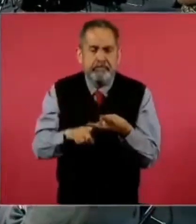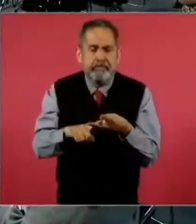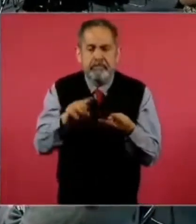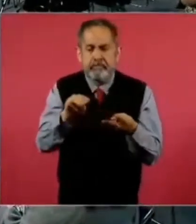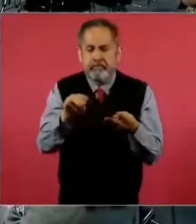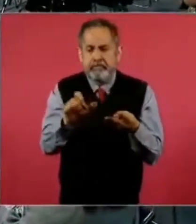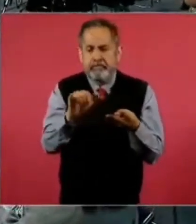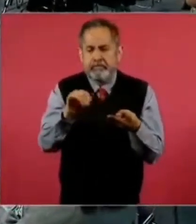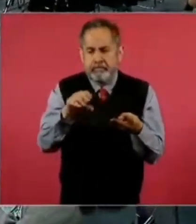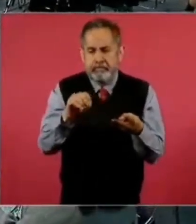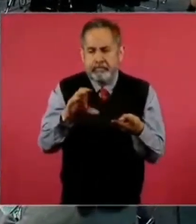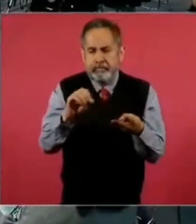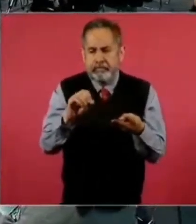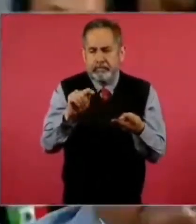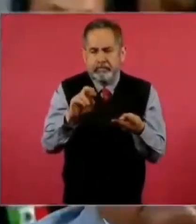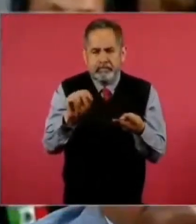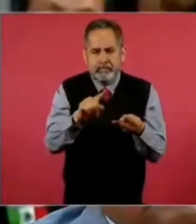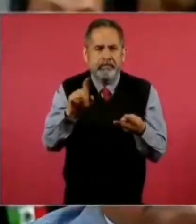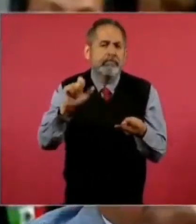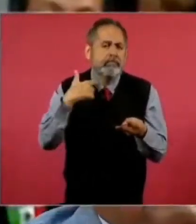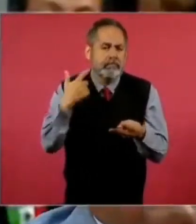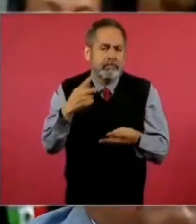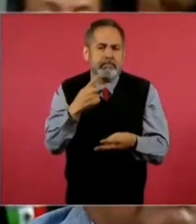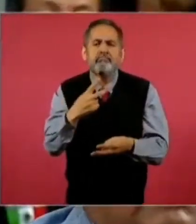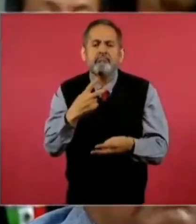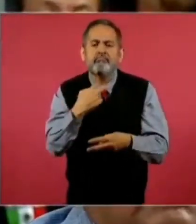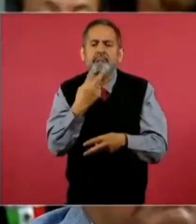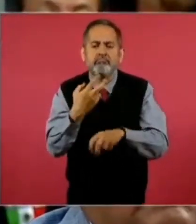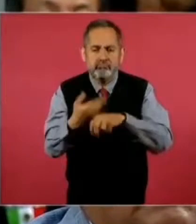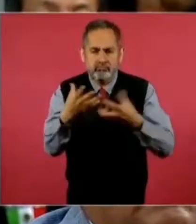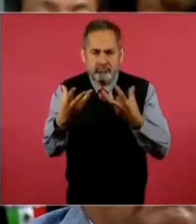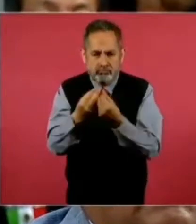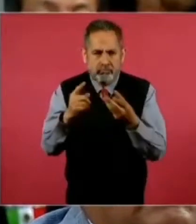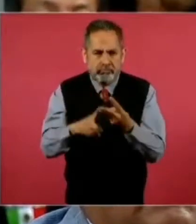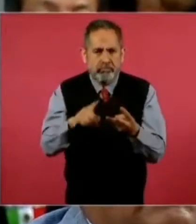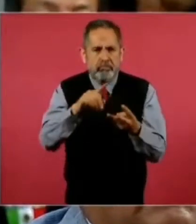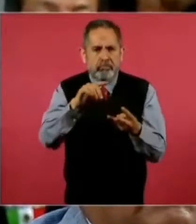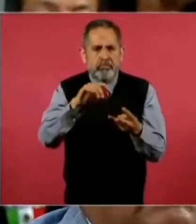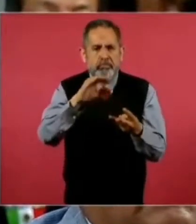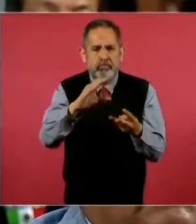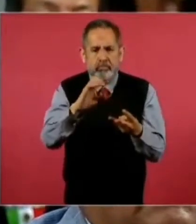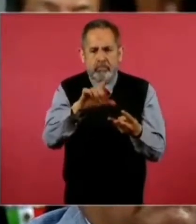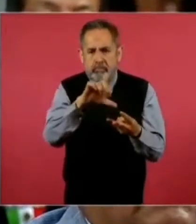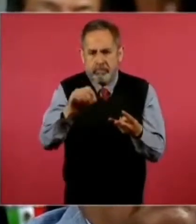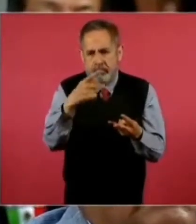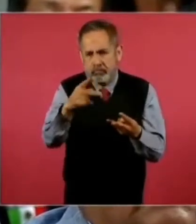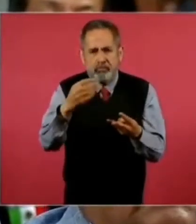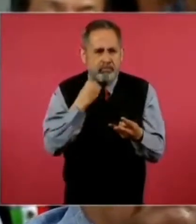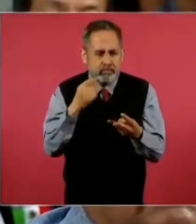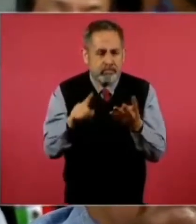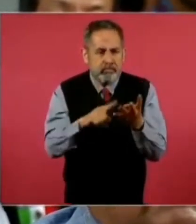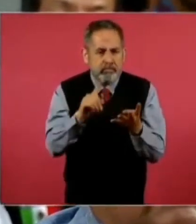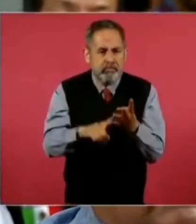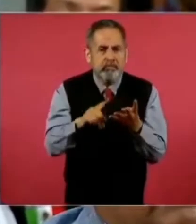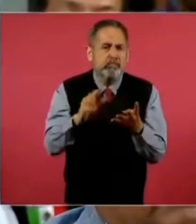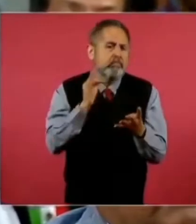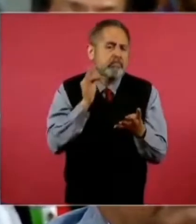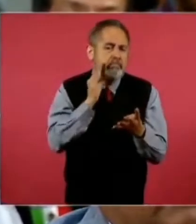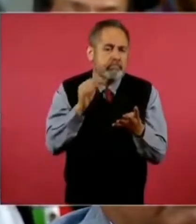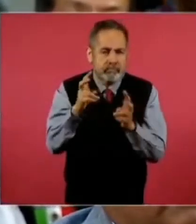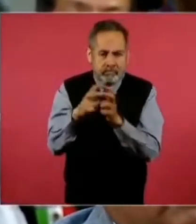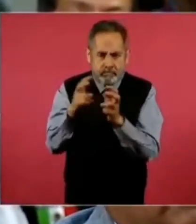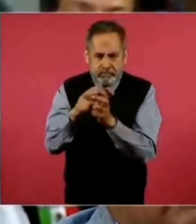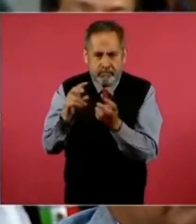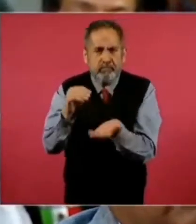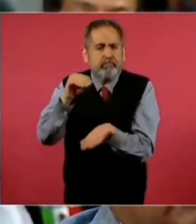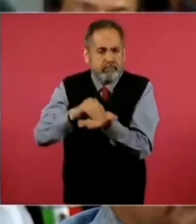Maximiliano Cortázar, quien fue su vocero, y de Javier Coello Trejo, su abogado, además del fiscal general de justicia de Tamaulipas, que